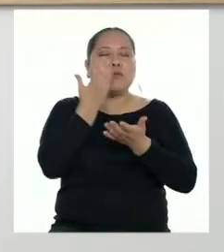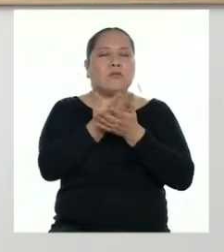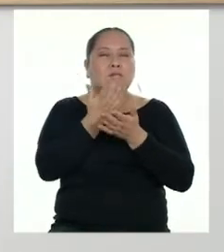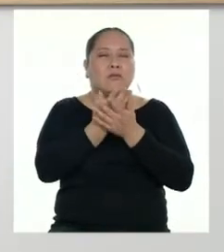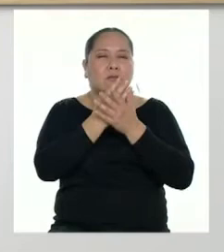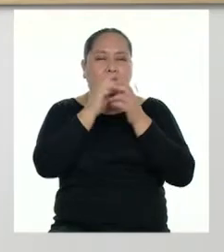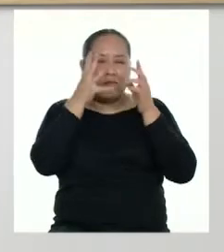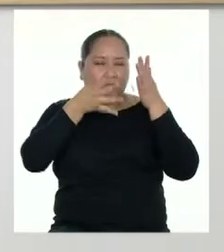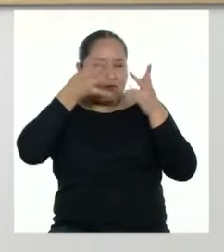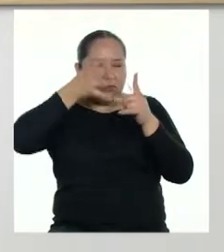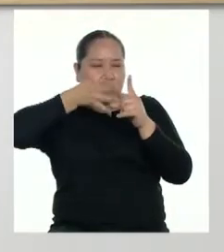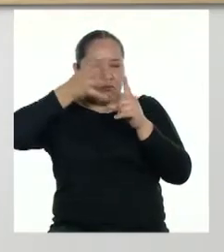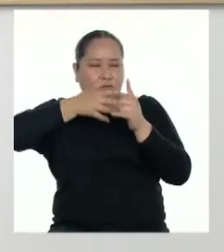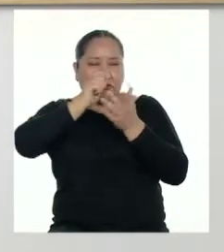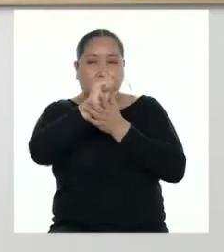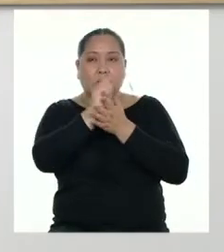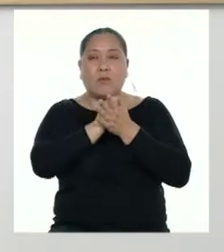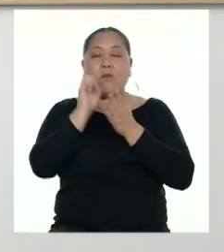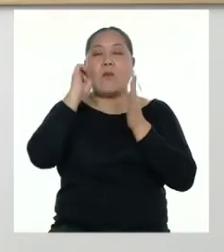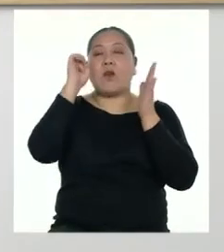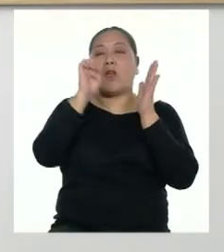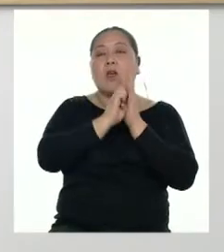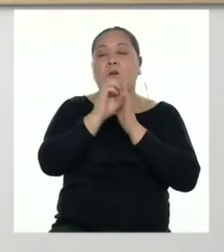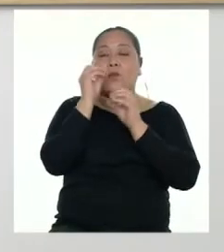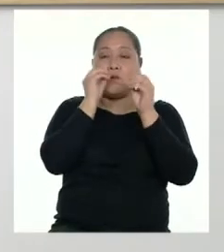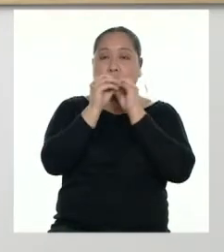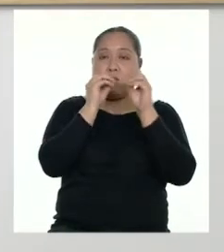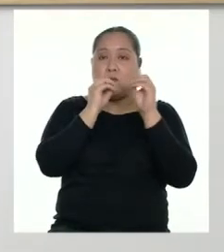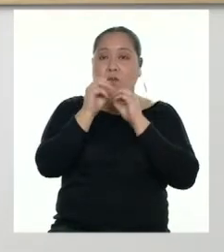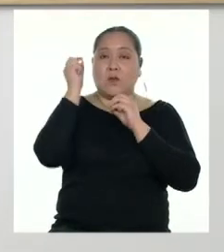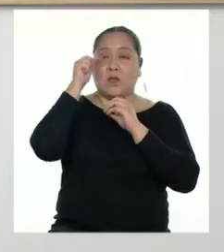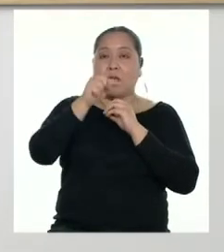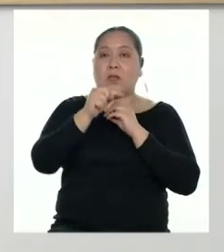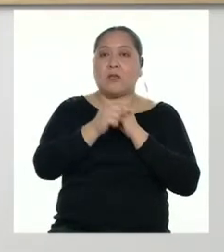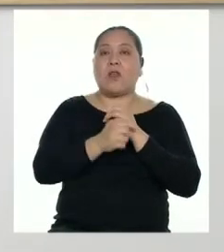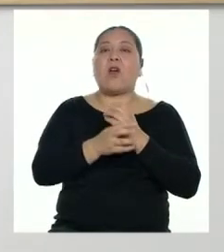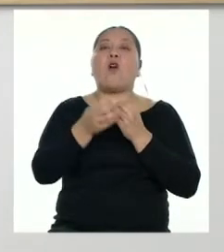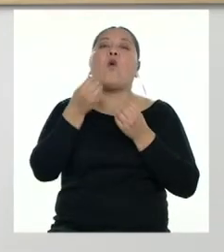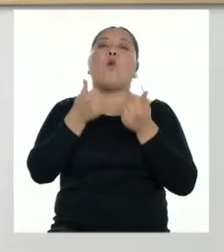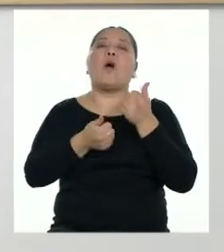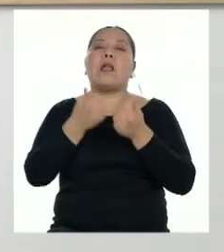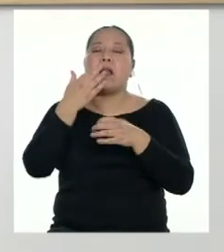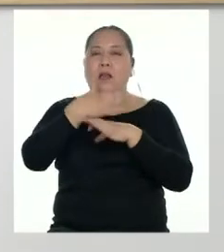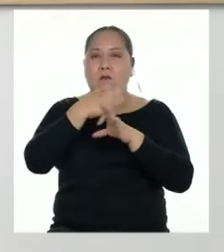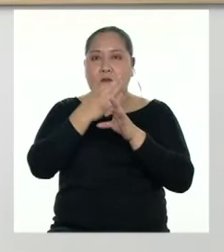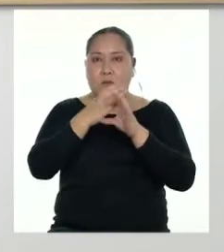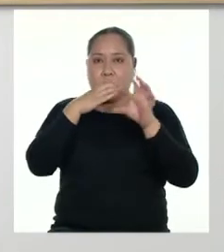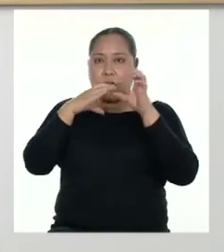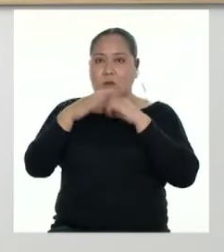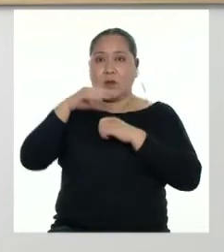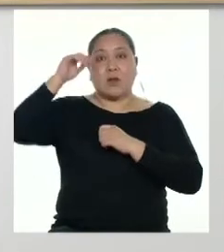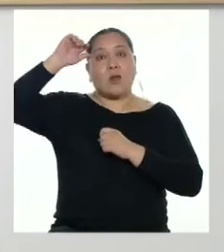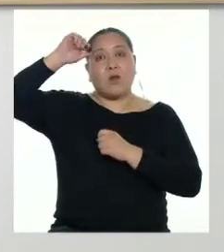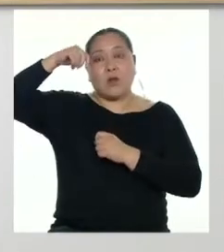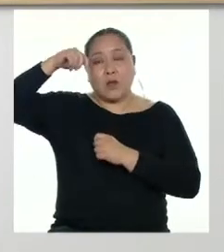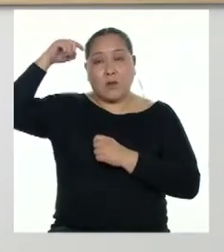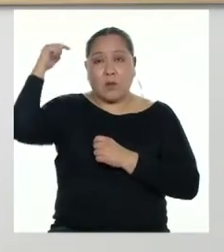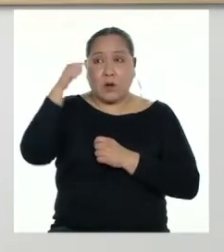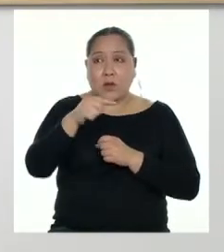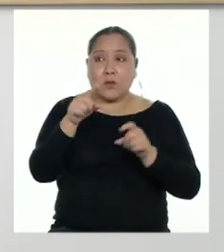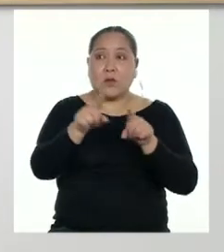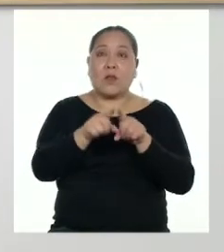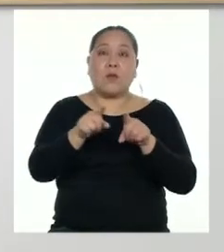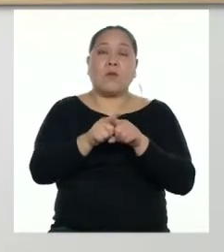texto, como por ejemplo, el adecuar nuestro texto a la situación comunicativa. Recordemos que este